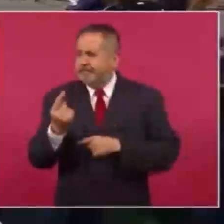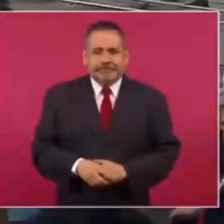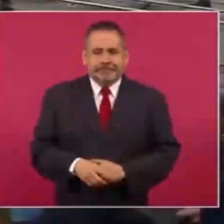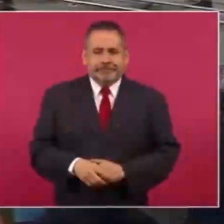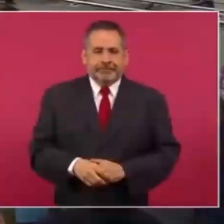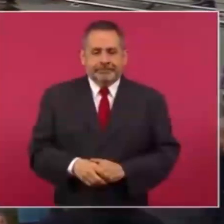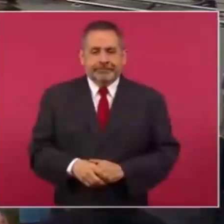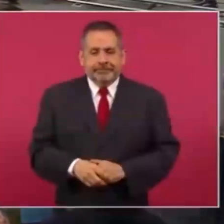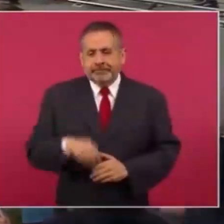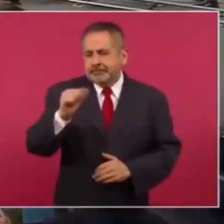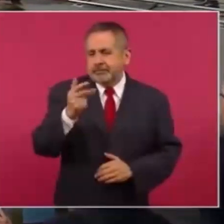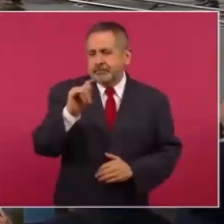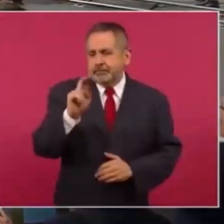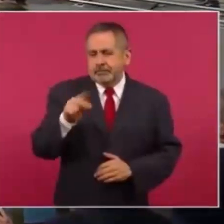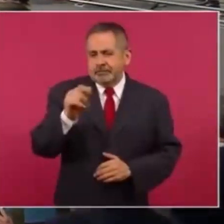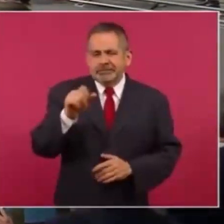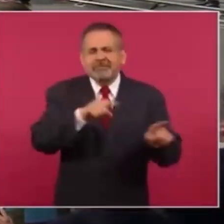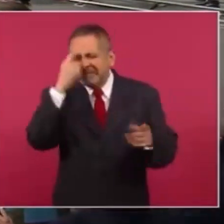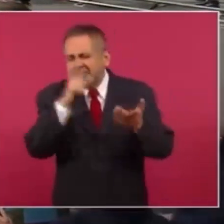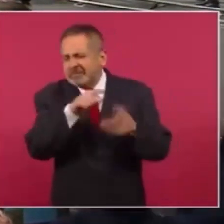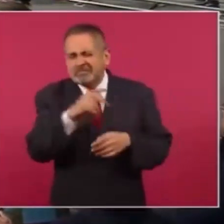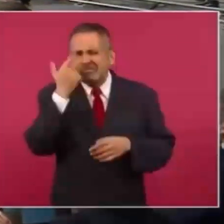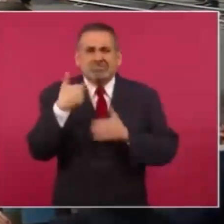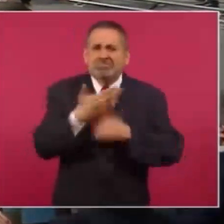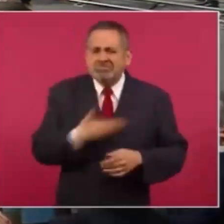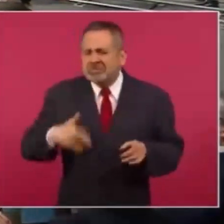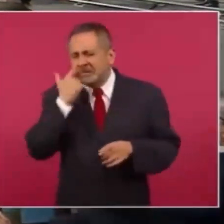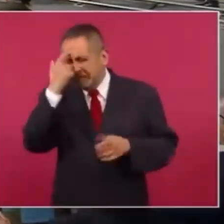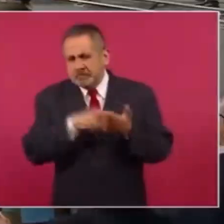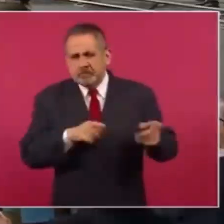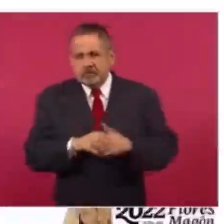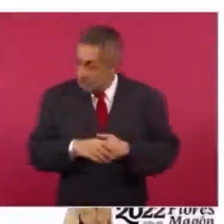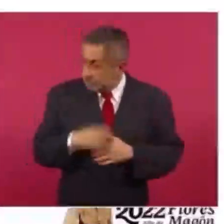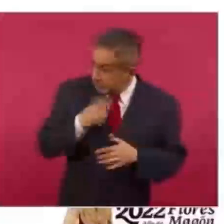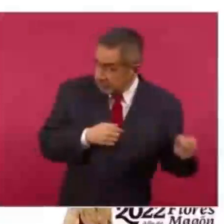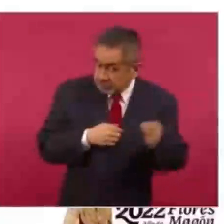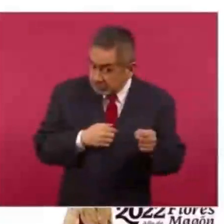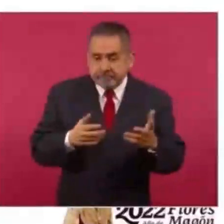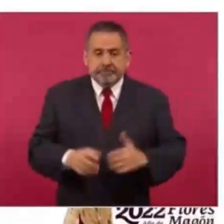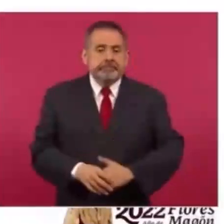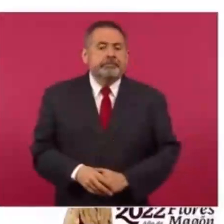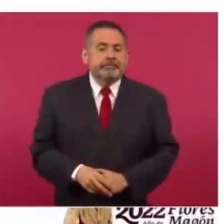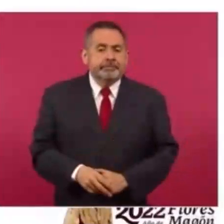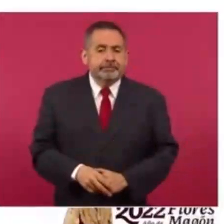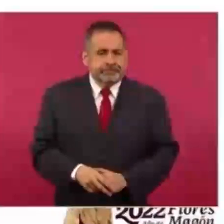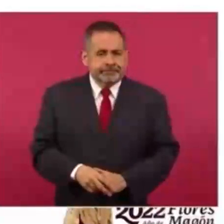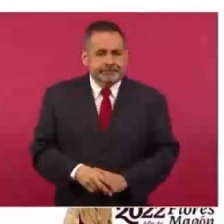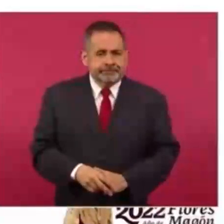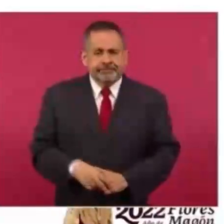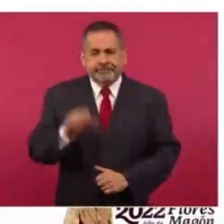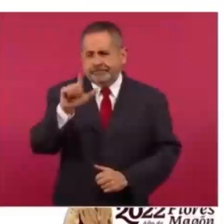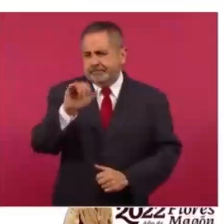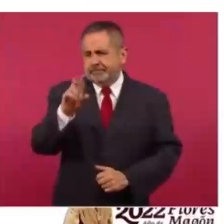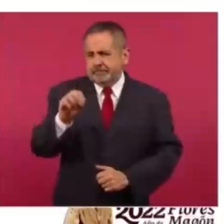pasada? Clarsens. Él no creo que esté. Sí lo postularon. Alejandro Moreno es, él